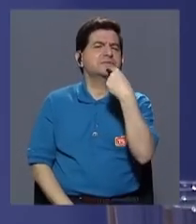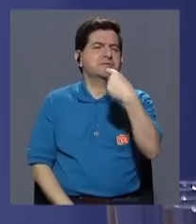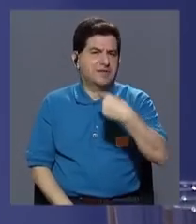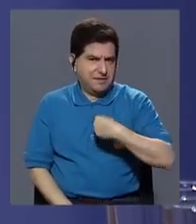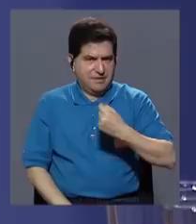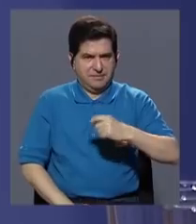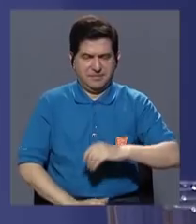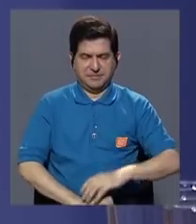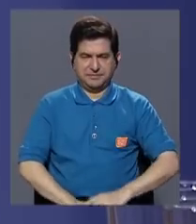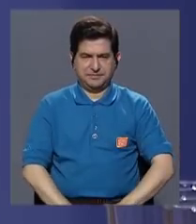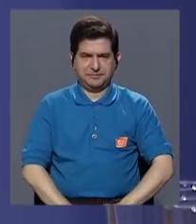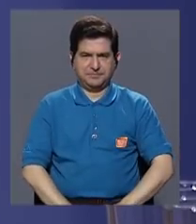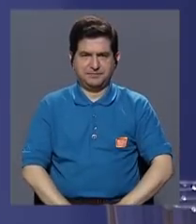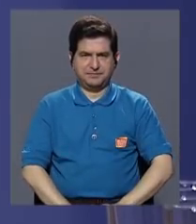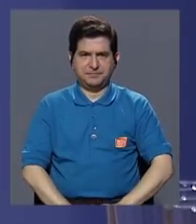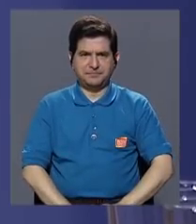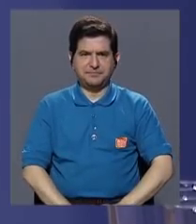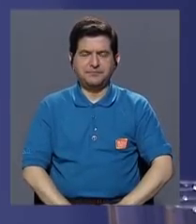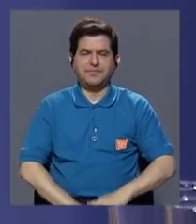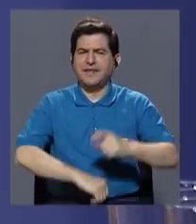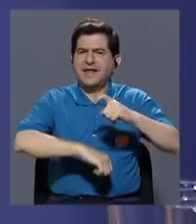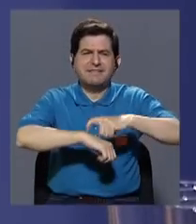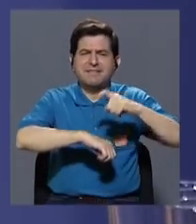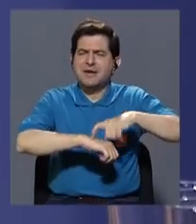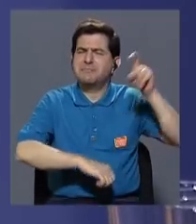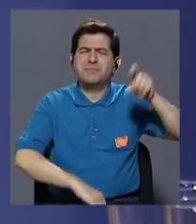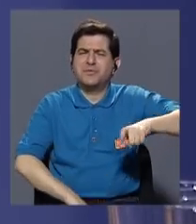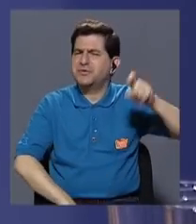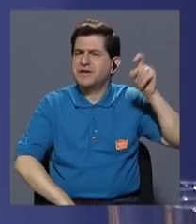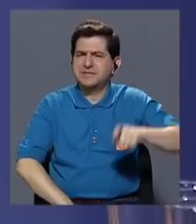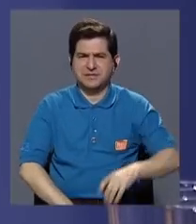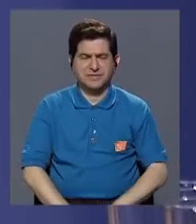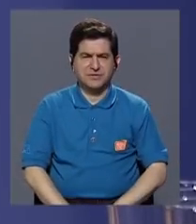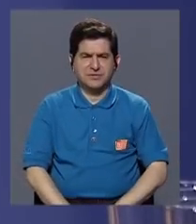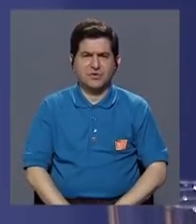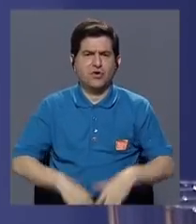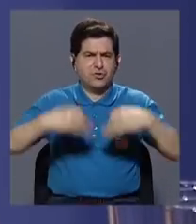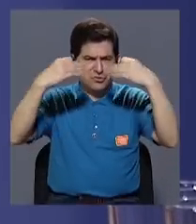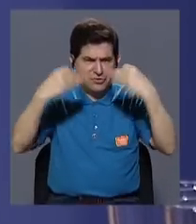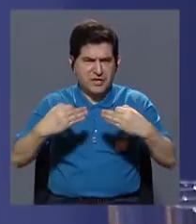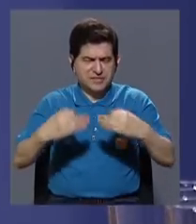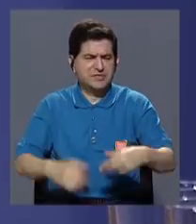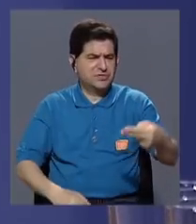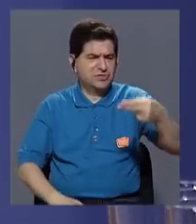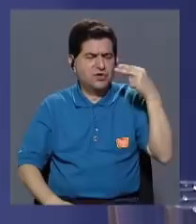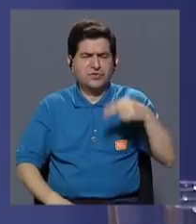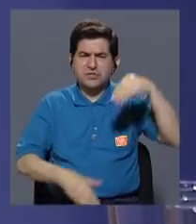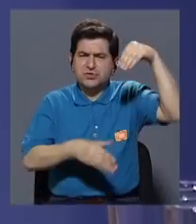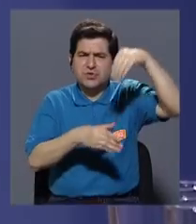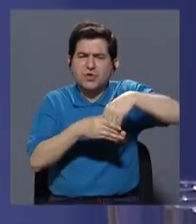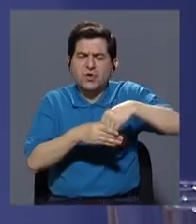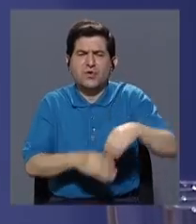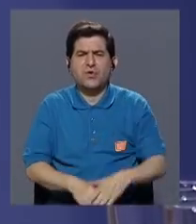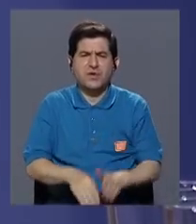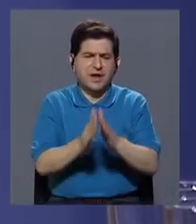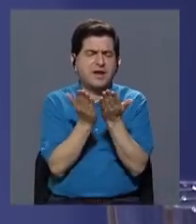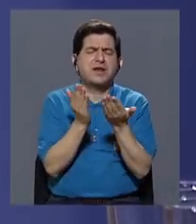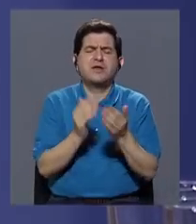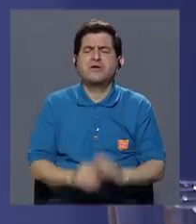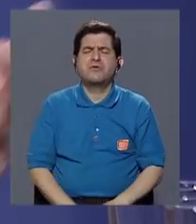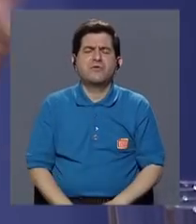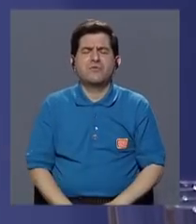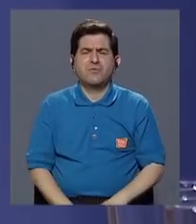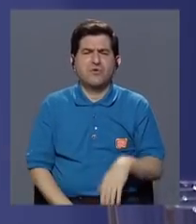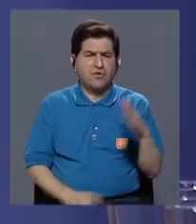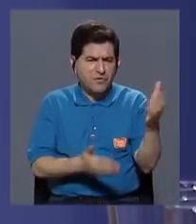dijeras cuánto tiempo te tomó la decisión de cuáles historias iban a estar incluidas en este libro